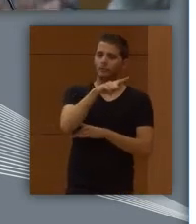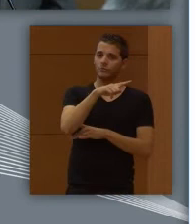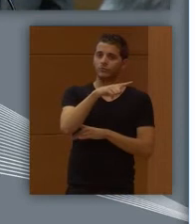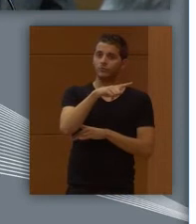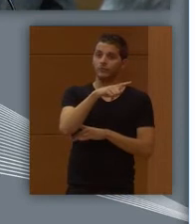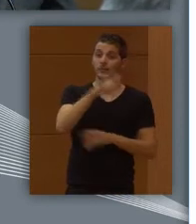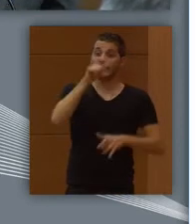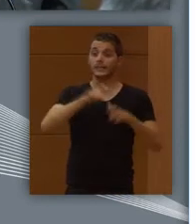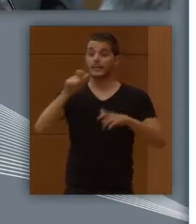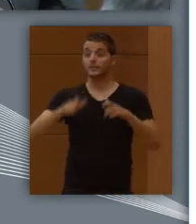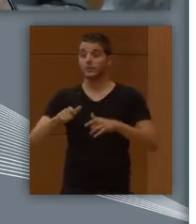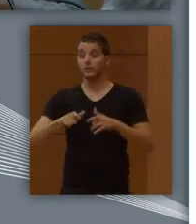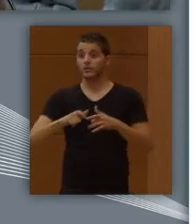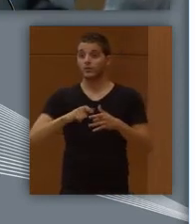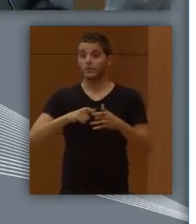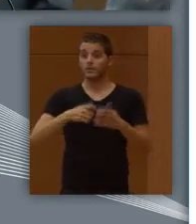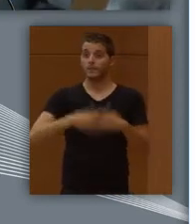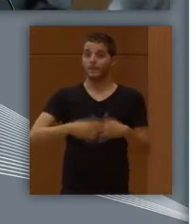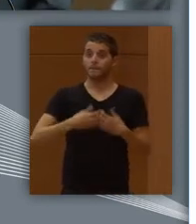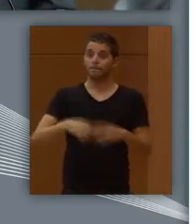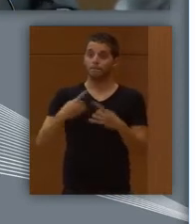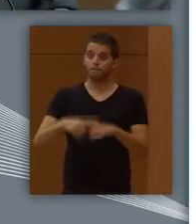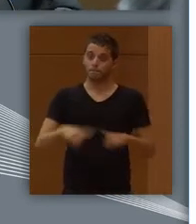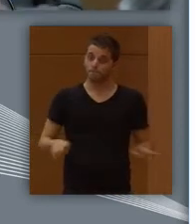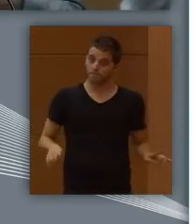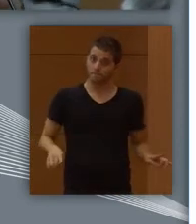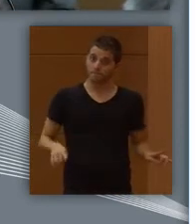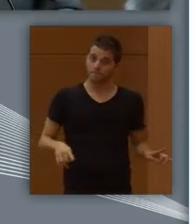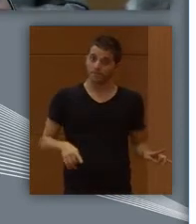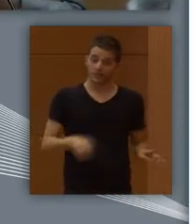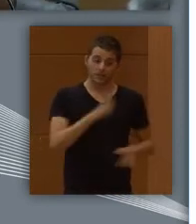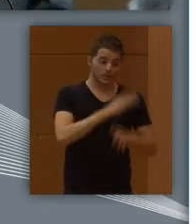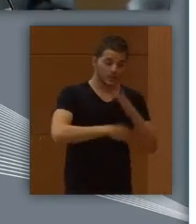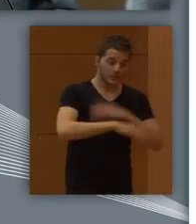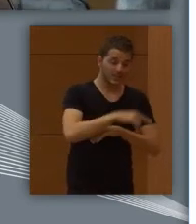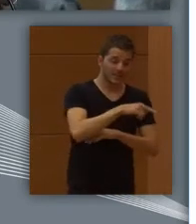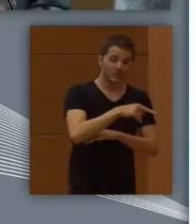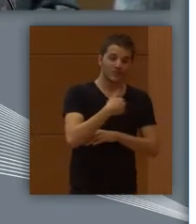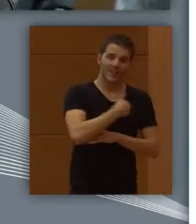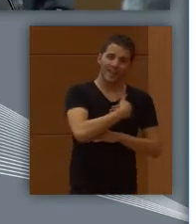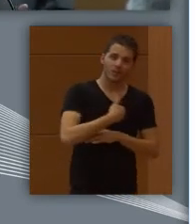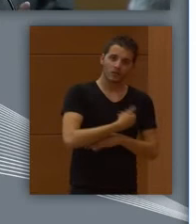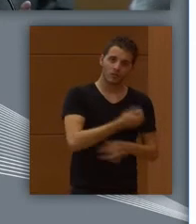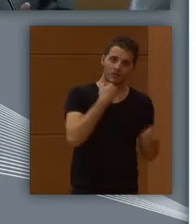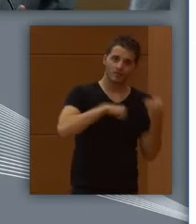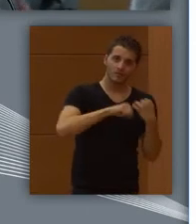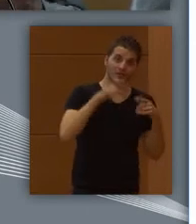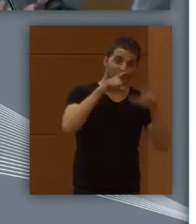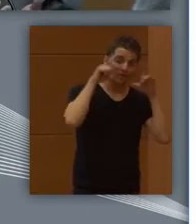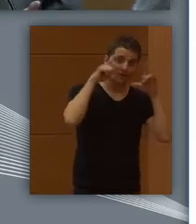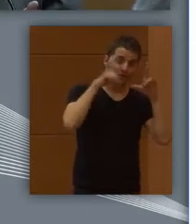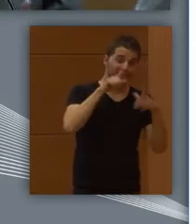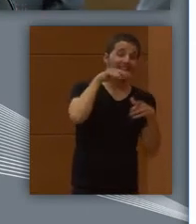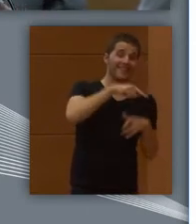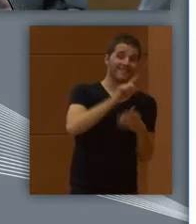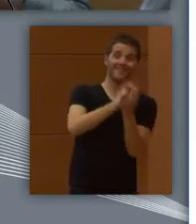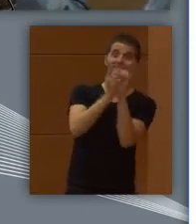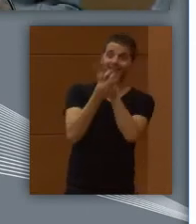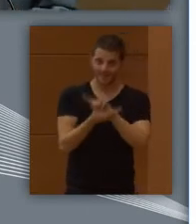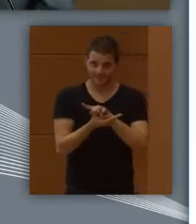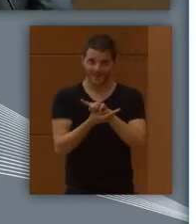que las personas con diversidad funcional, las personas con discapacidad, son actores y protagonistas fundamentales de ese cambio y de esa